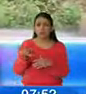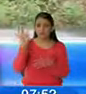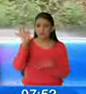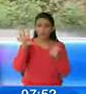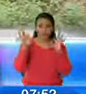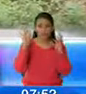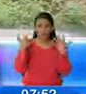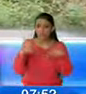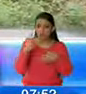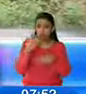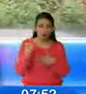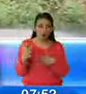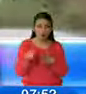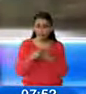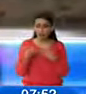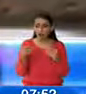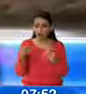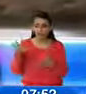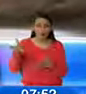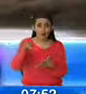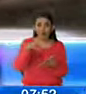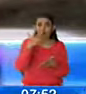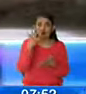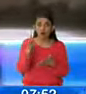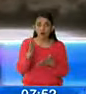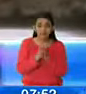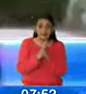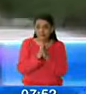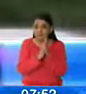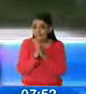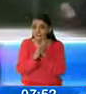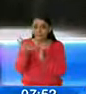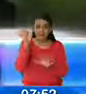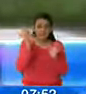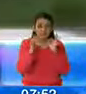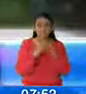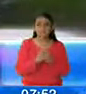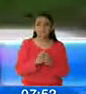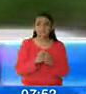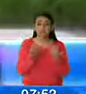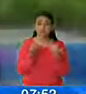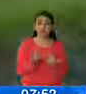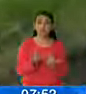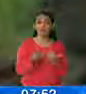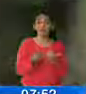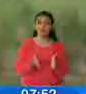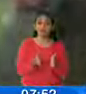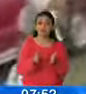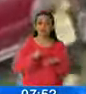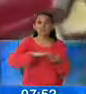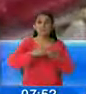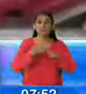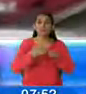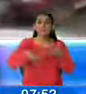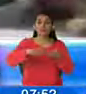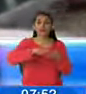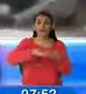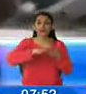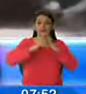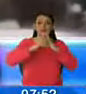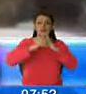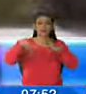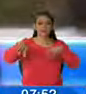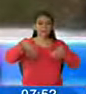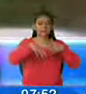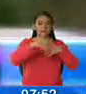venido y así mismo, por muestrear por ahí, descubren. Actualmente, el paso hacia la comunidad, que tiene casas